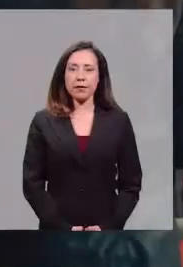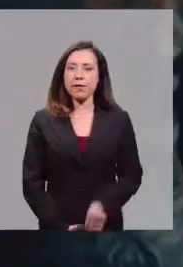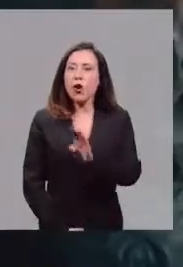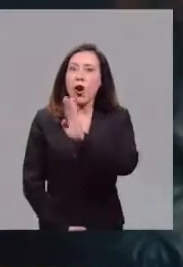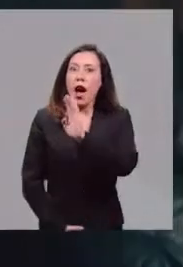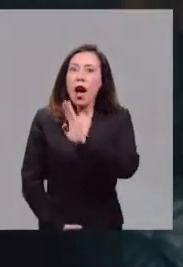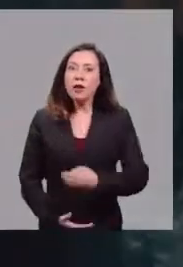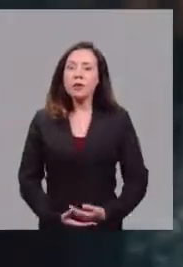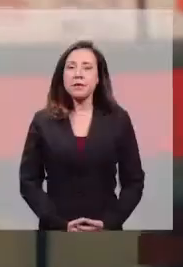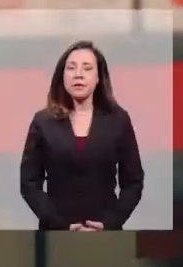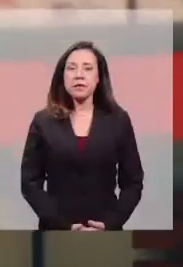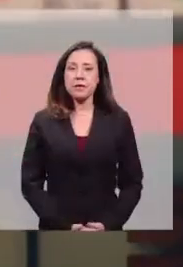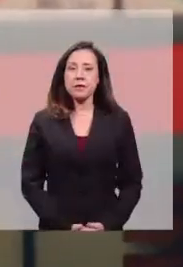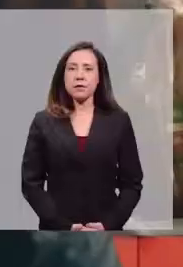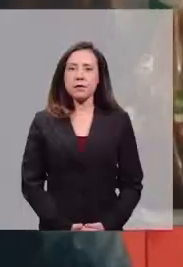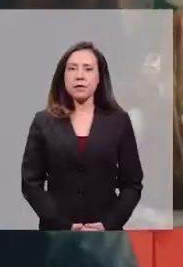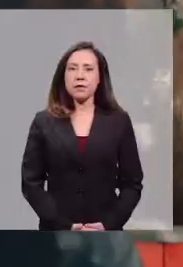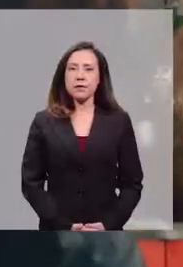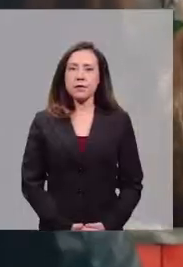Hola.